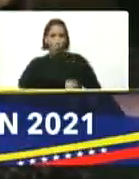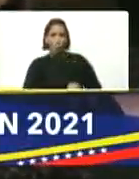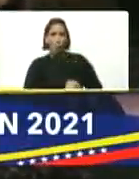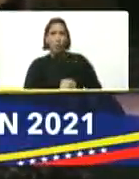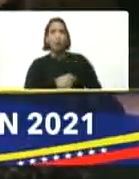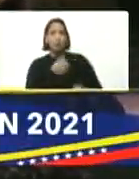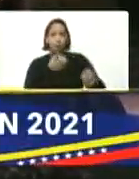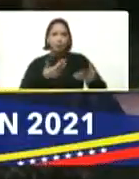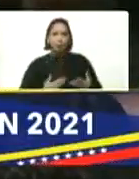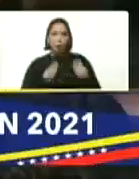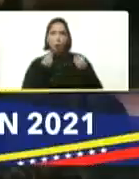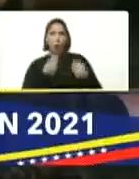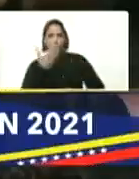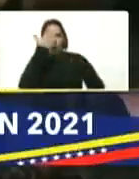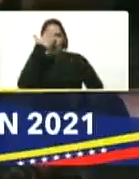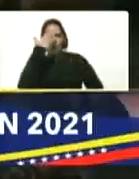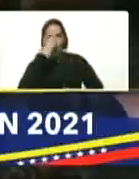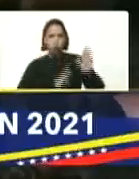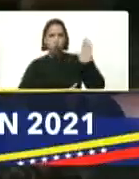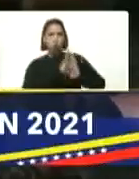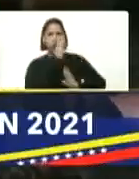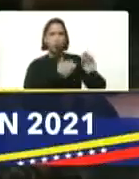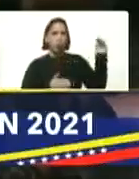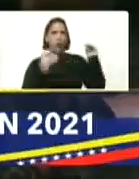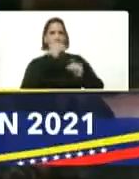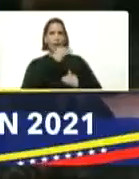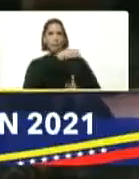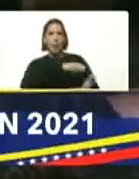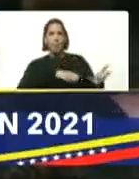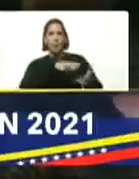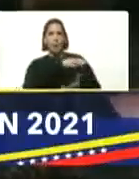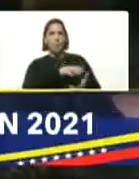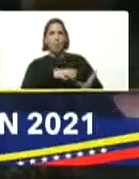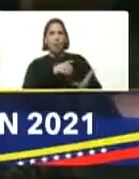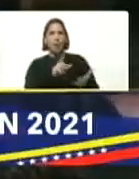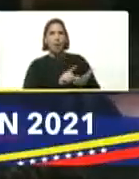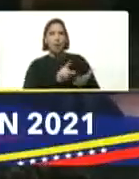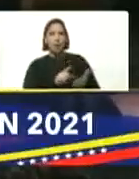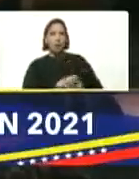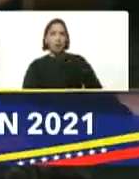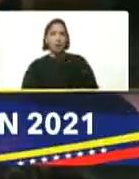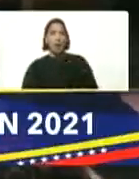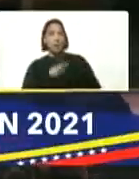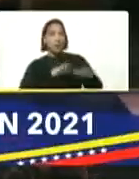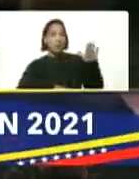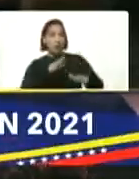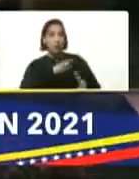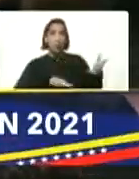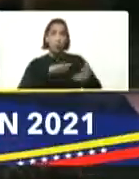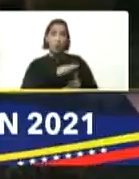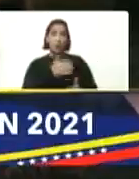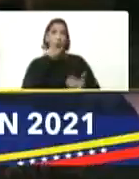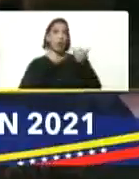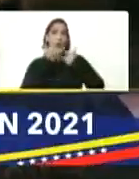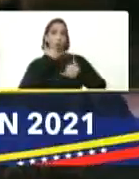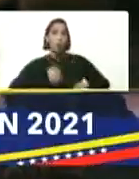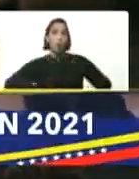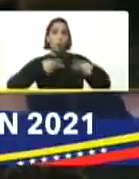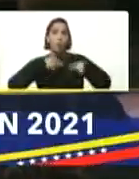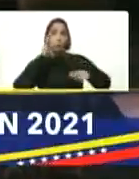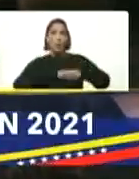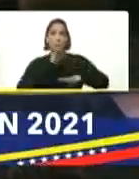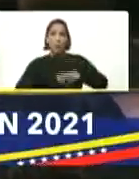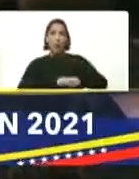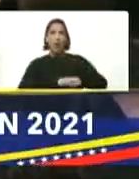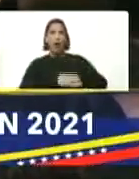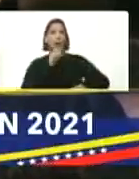saber cómo vamos a salir de la crisis del sector libro, que a pesar de la crisis, a pesar de los errores humanos que se hayan cometido, a